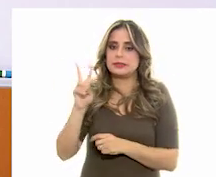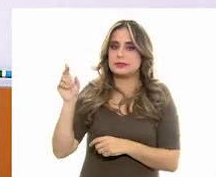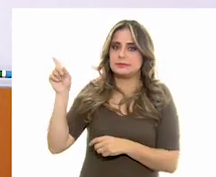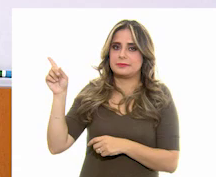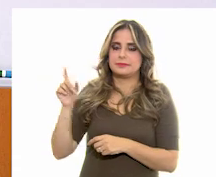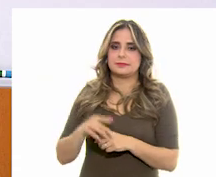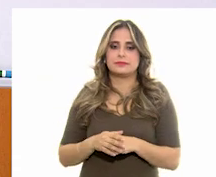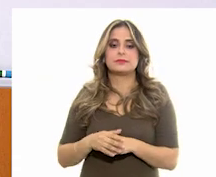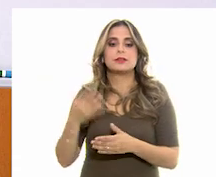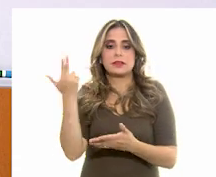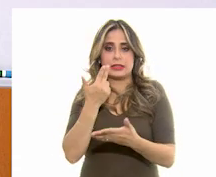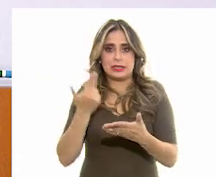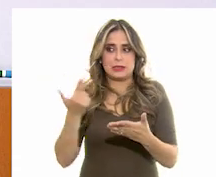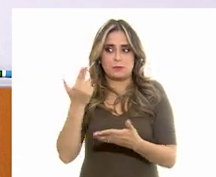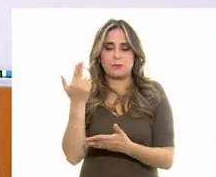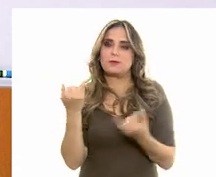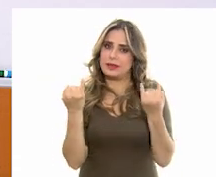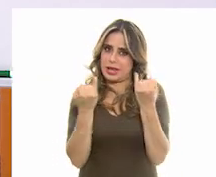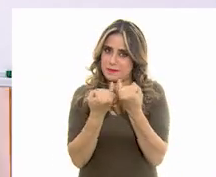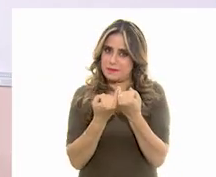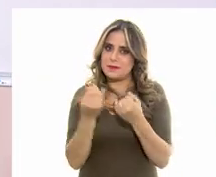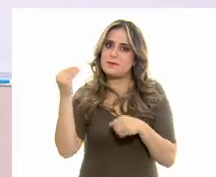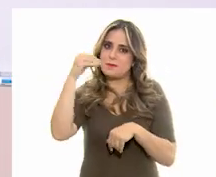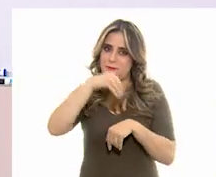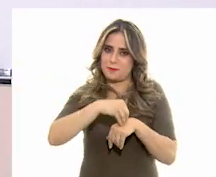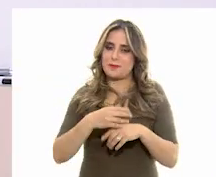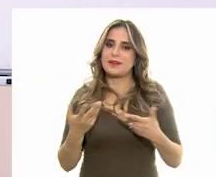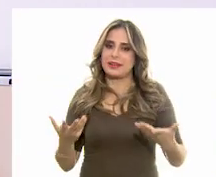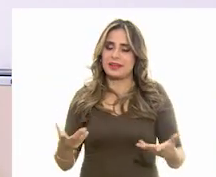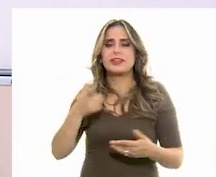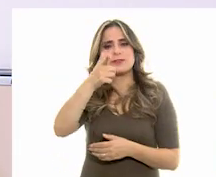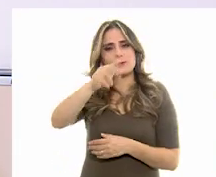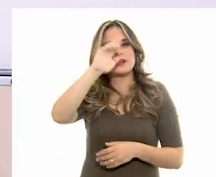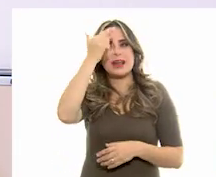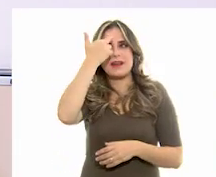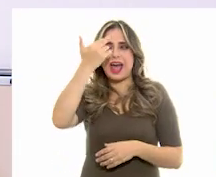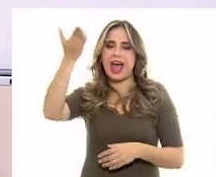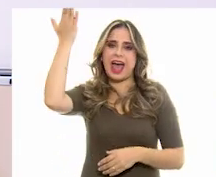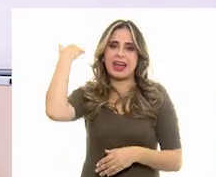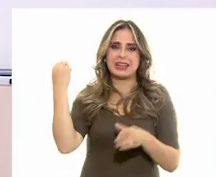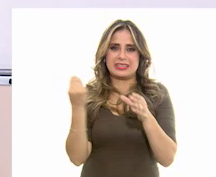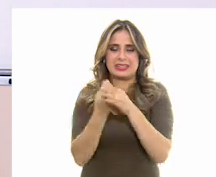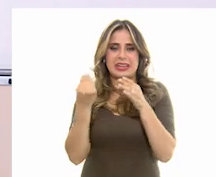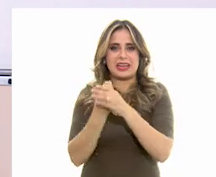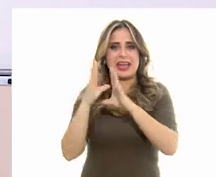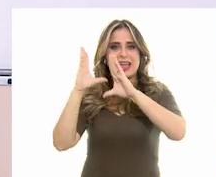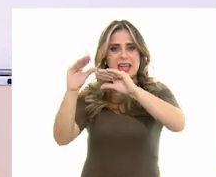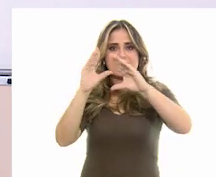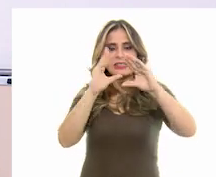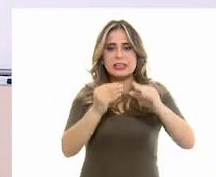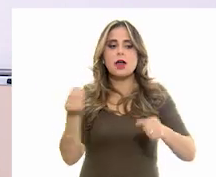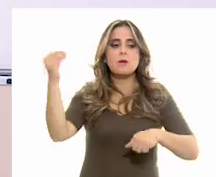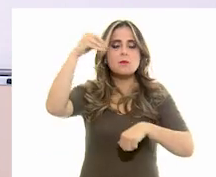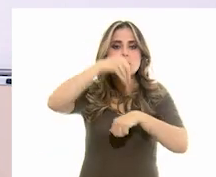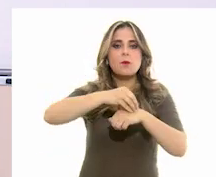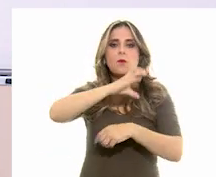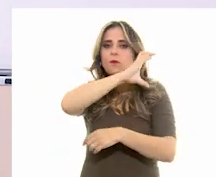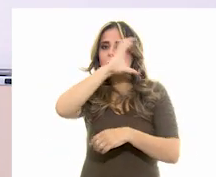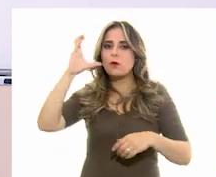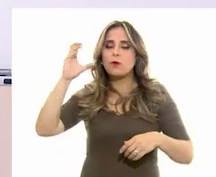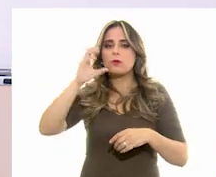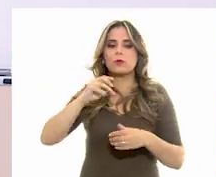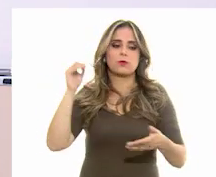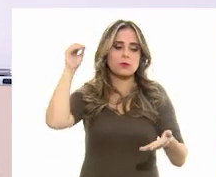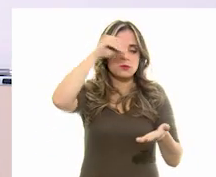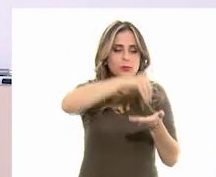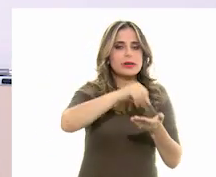los dibujos también cambiaron. Uh-huh. Porque te acuerdas que en una clase trabajamos también eso. ¿Qué imágenes íbamos a escoger para